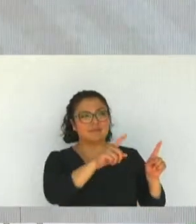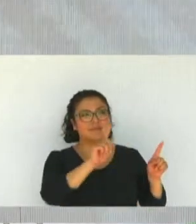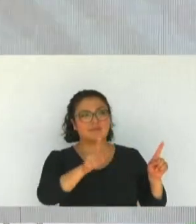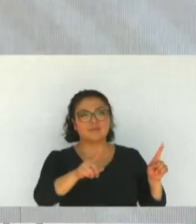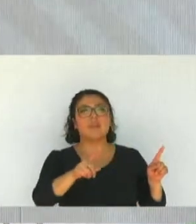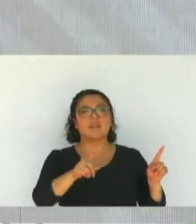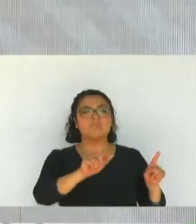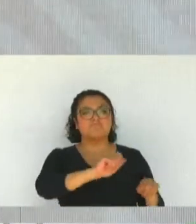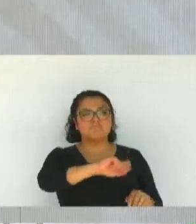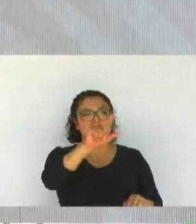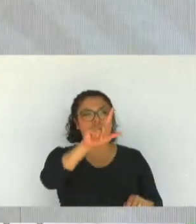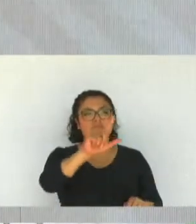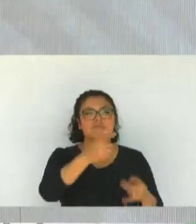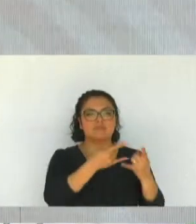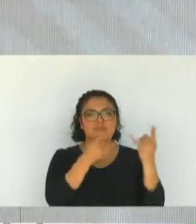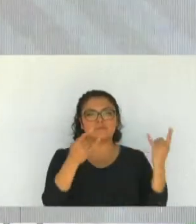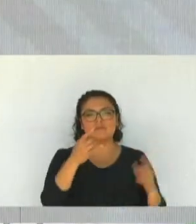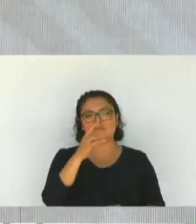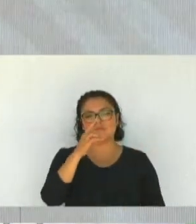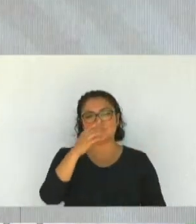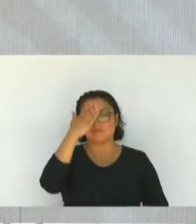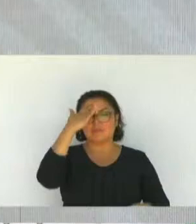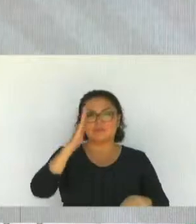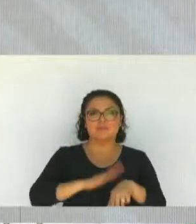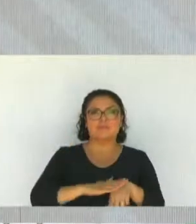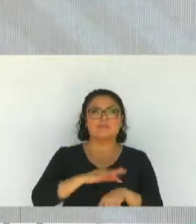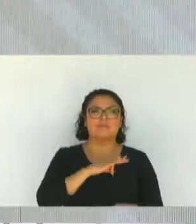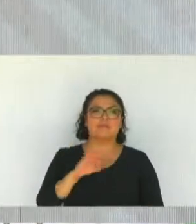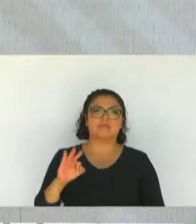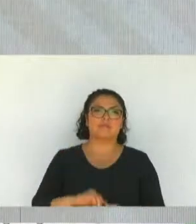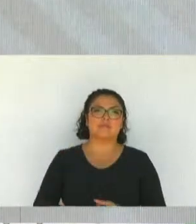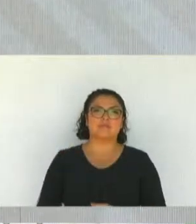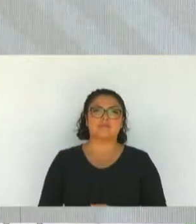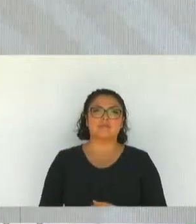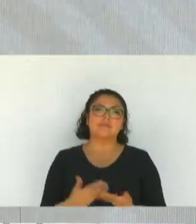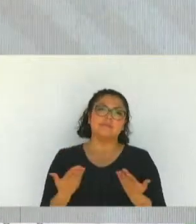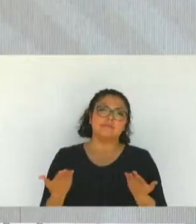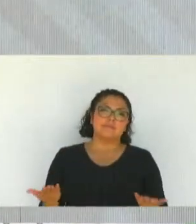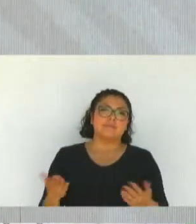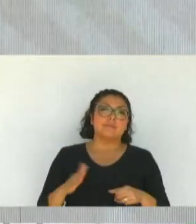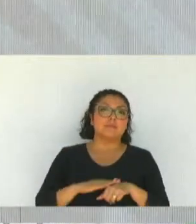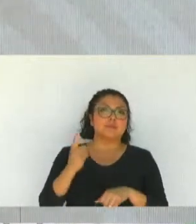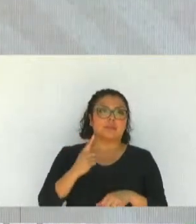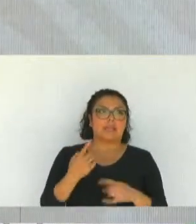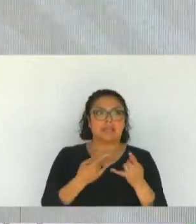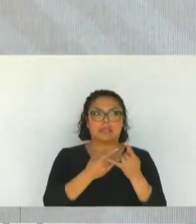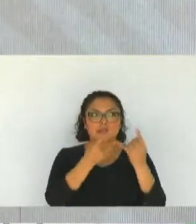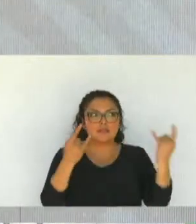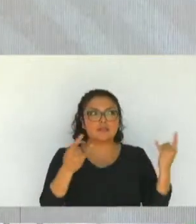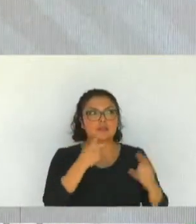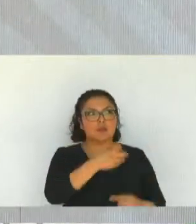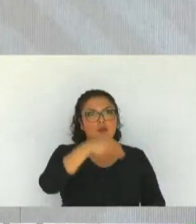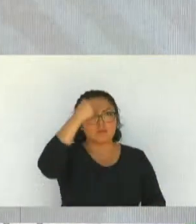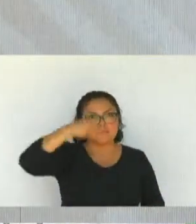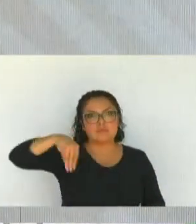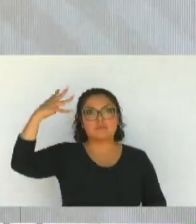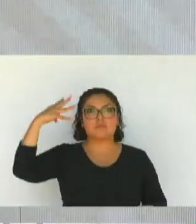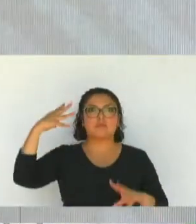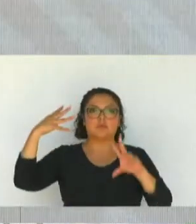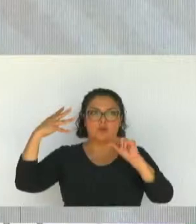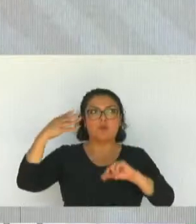sus símbolos, sus episodios, y qué bueno, porque son cosas que no se deben de olvidar para que no se repitan, y la